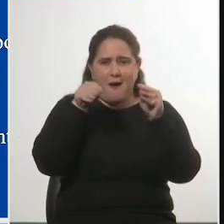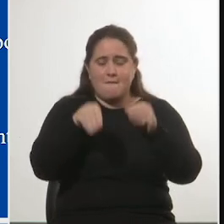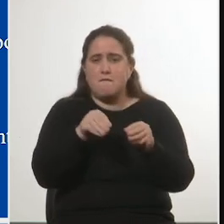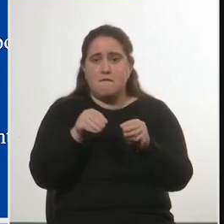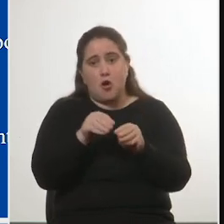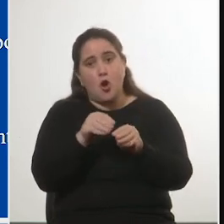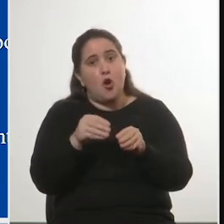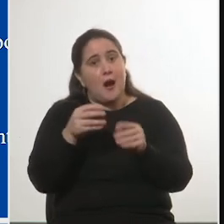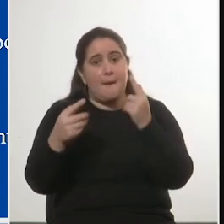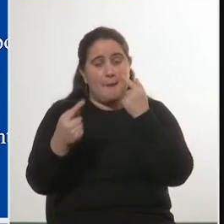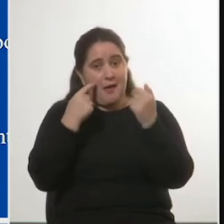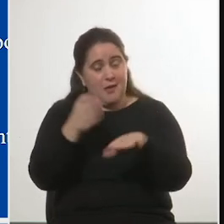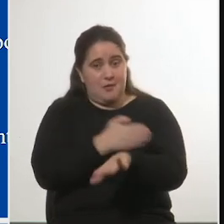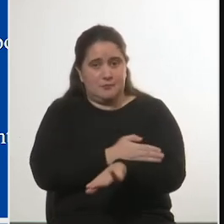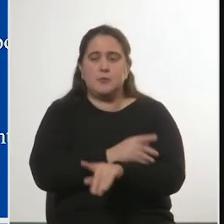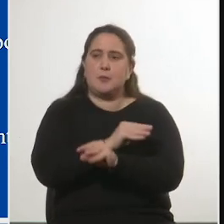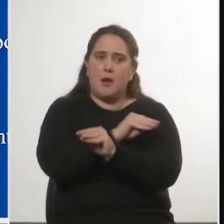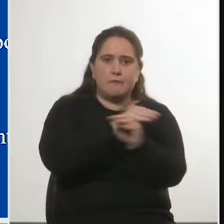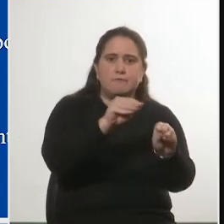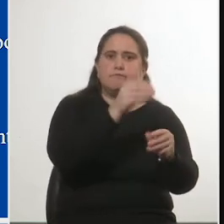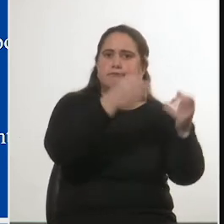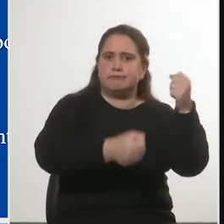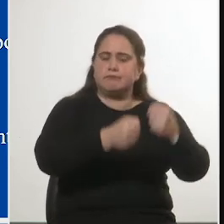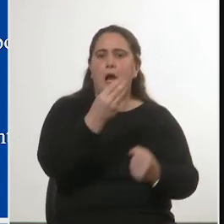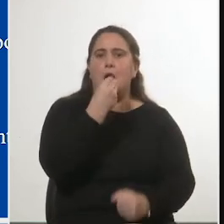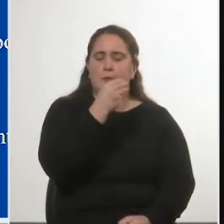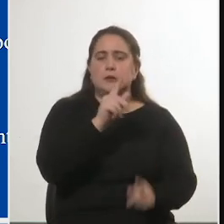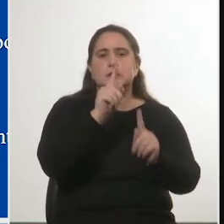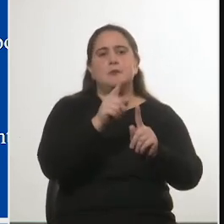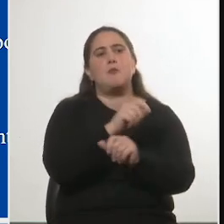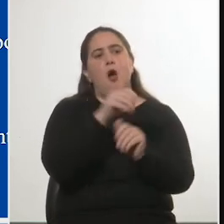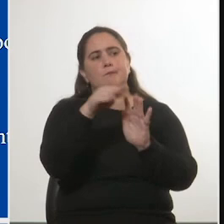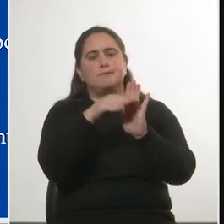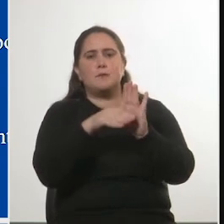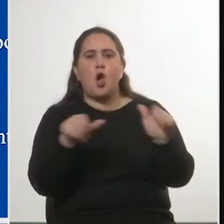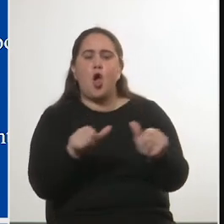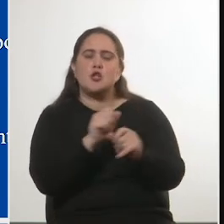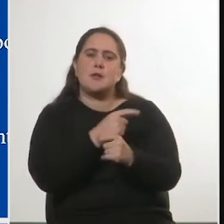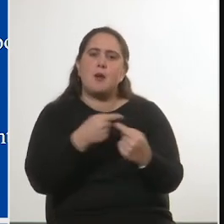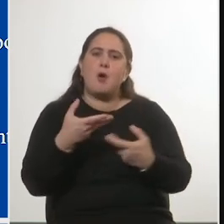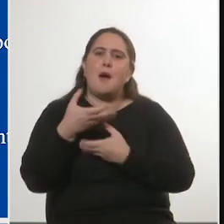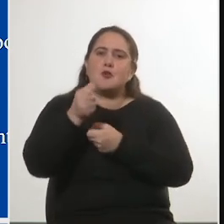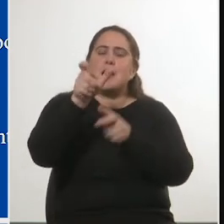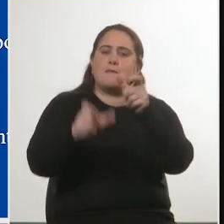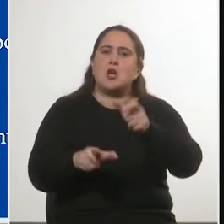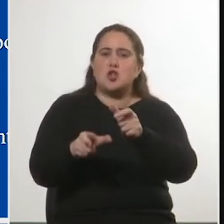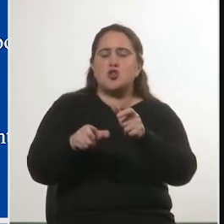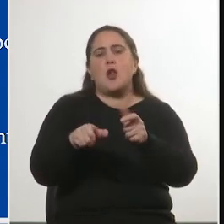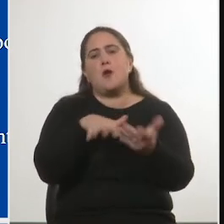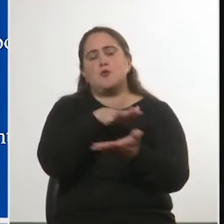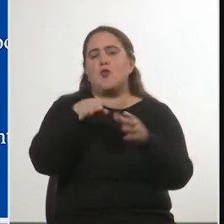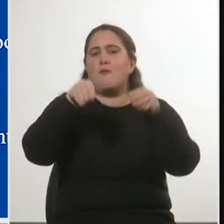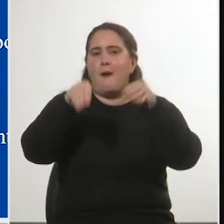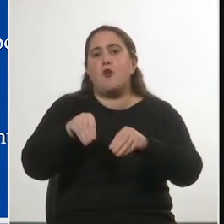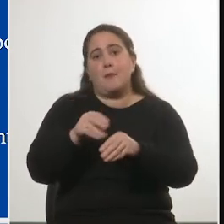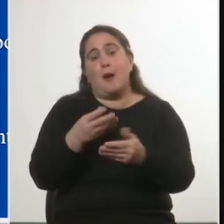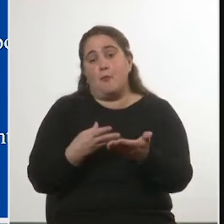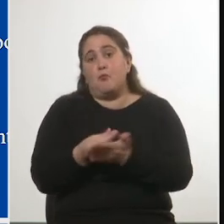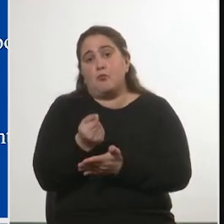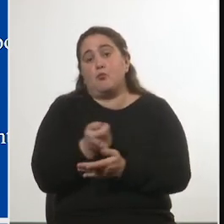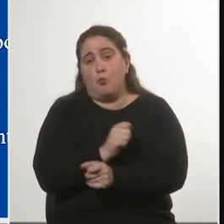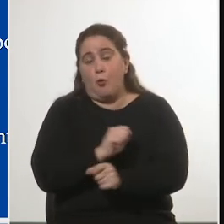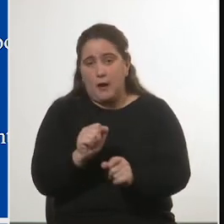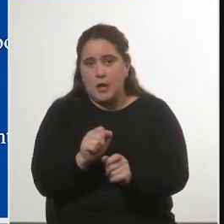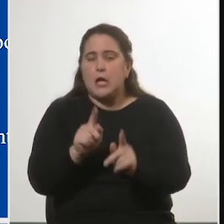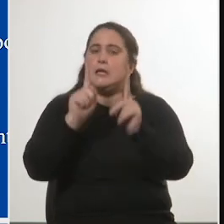a la industria de medicamentos y alimenticia, se toman medidas para apoyar a la población más vulnerable a afrontar los gastos y